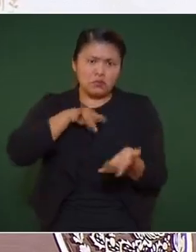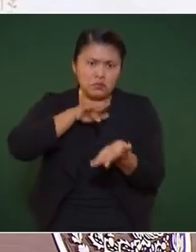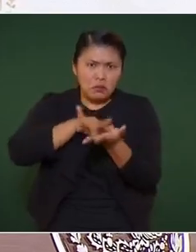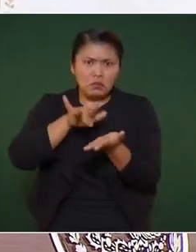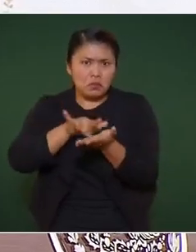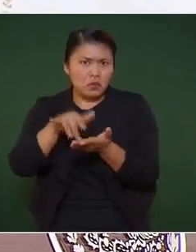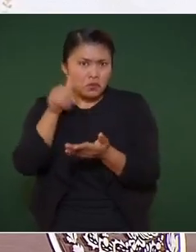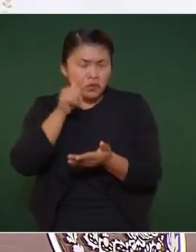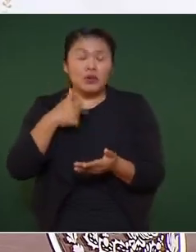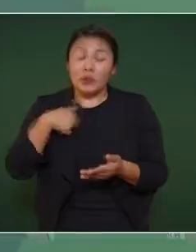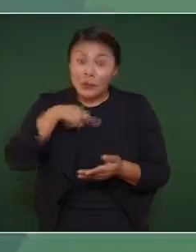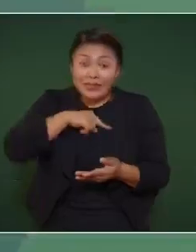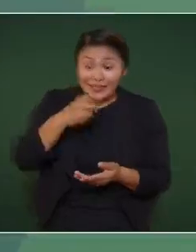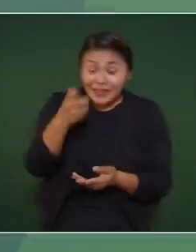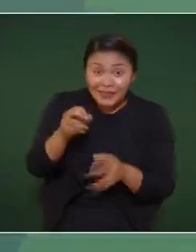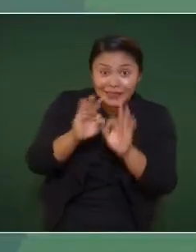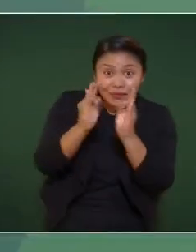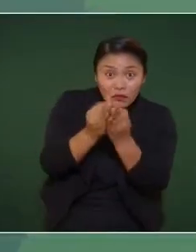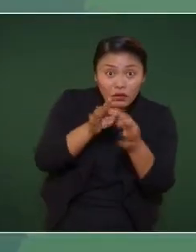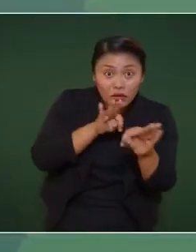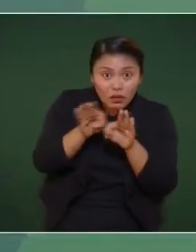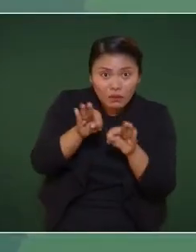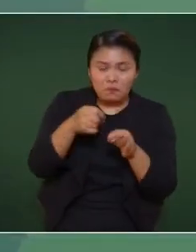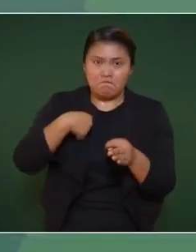explico porque